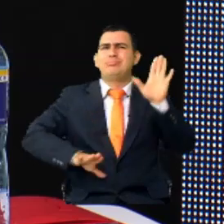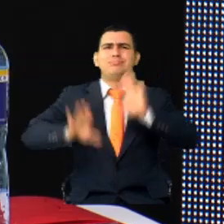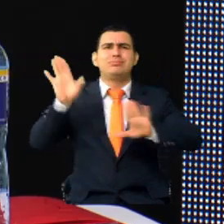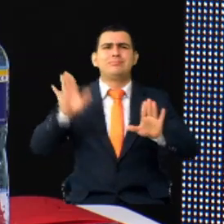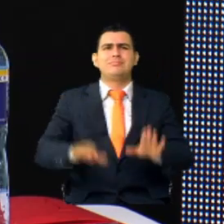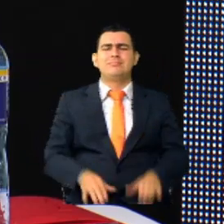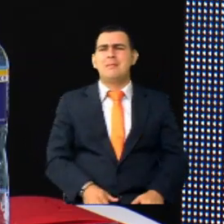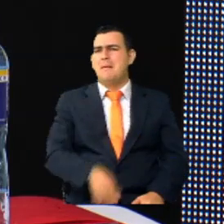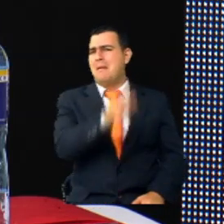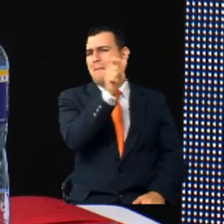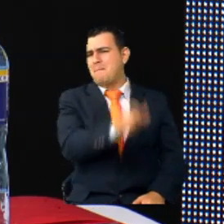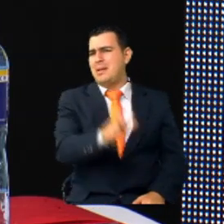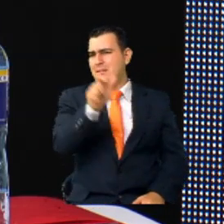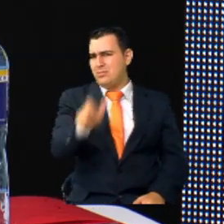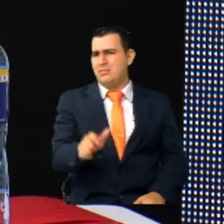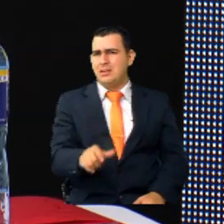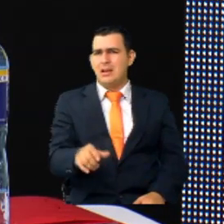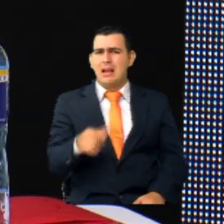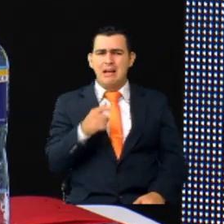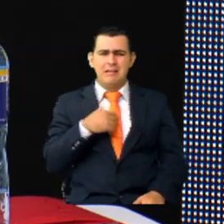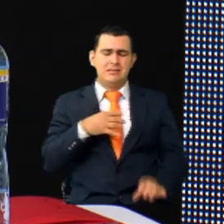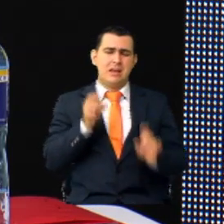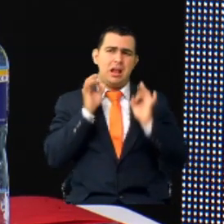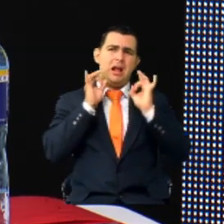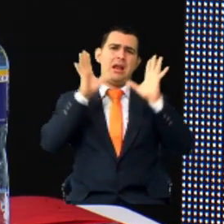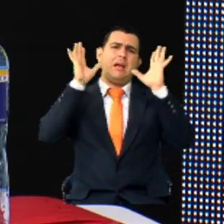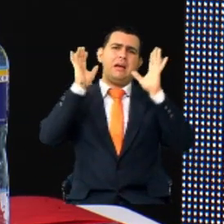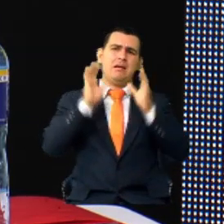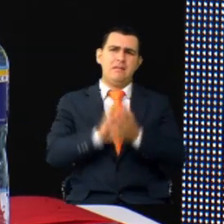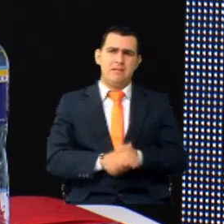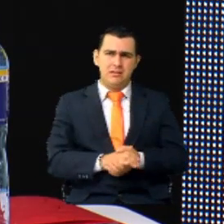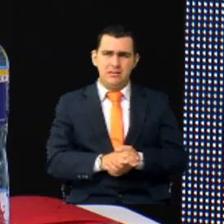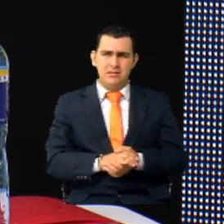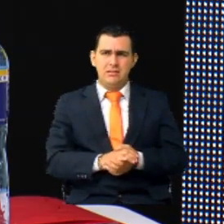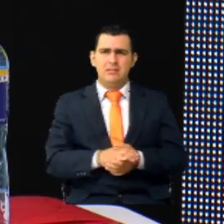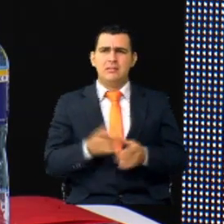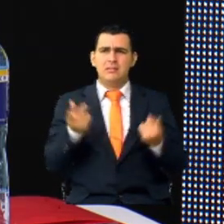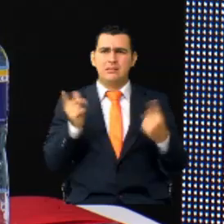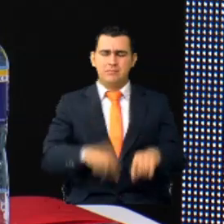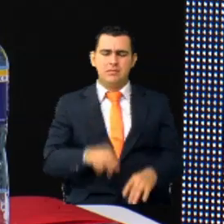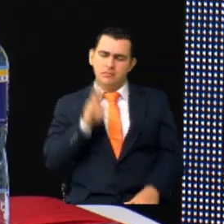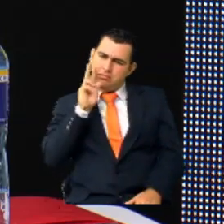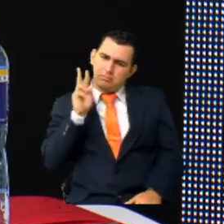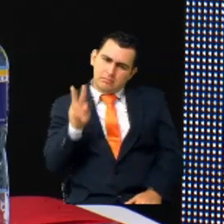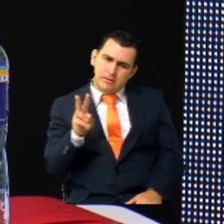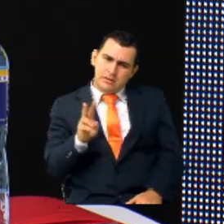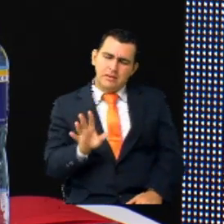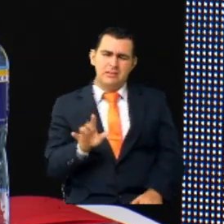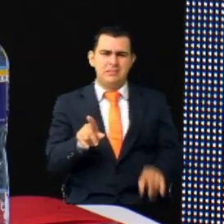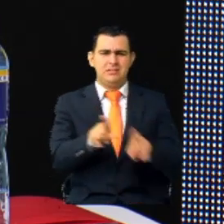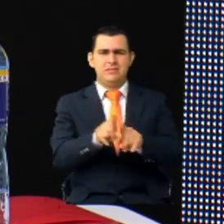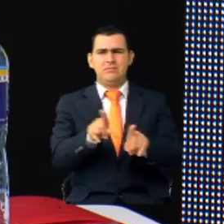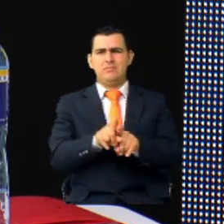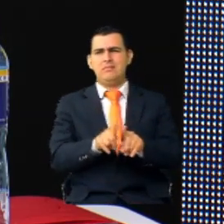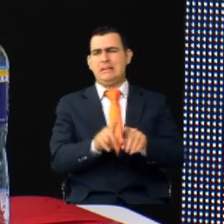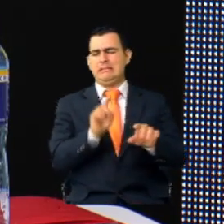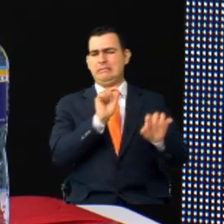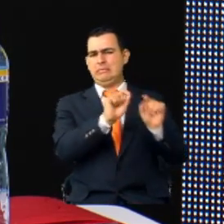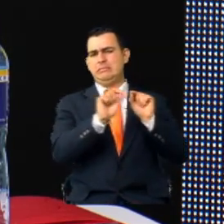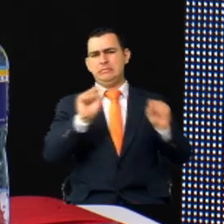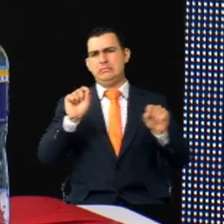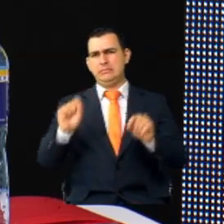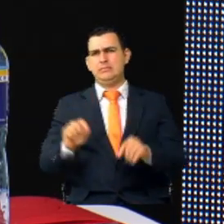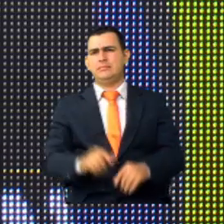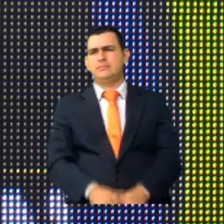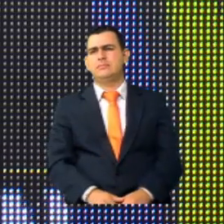en algunas cosas me río y le saco también jugo y me desestresa también tantas cosas que salen en las